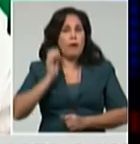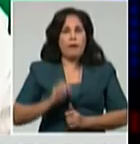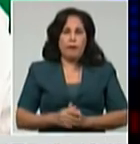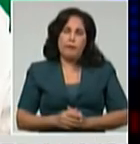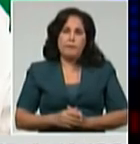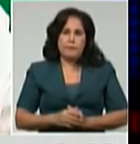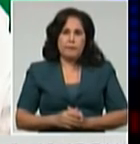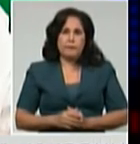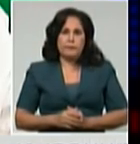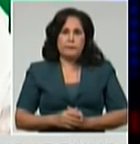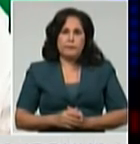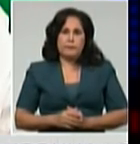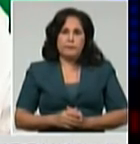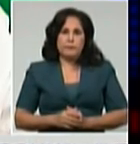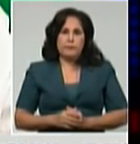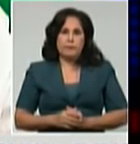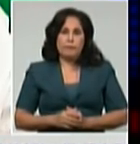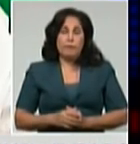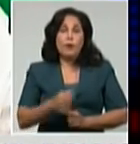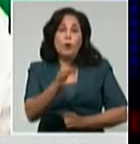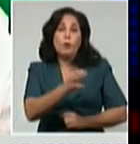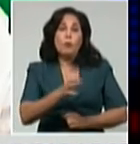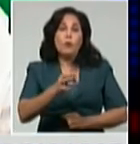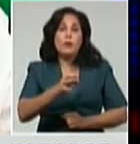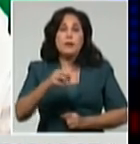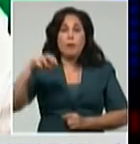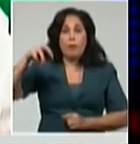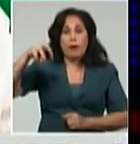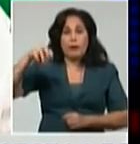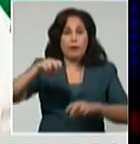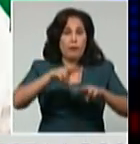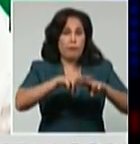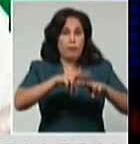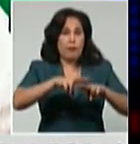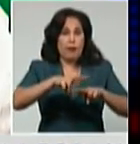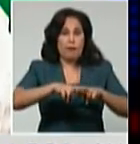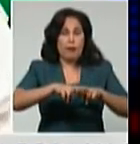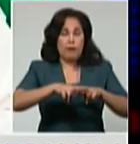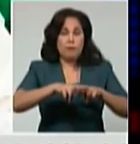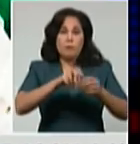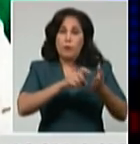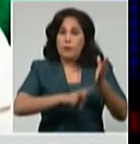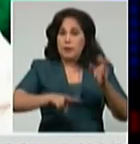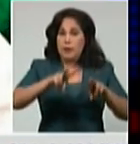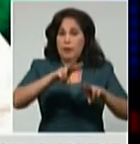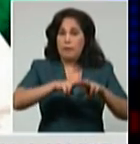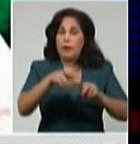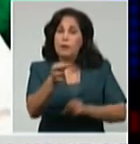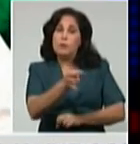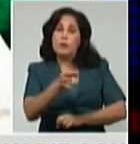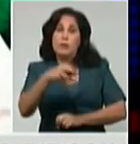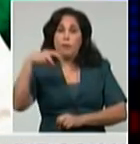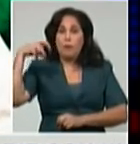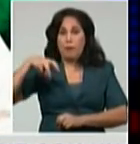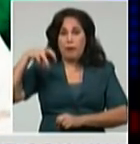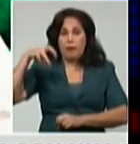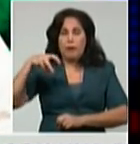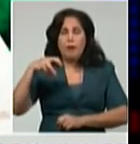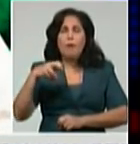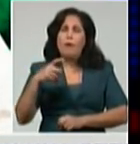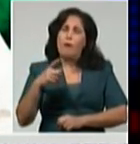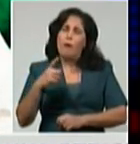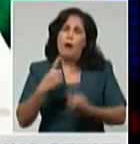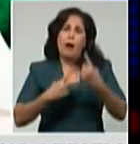femenina, del municipio Marianao de aquí de La Habana, que tenía alguna